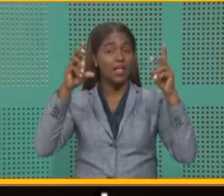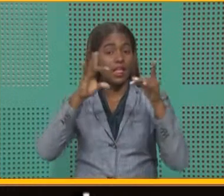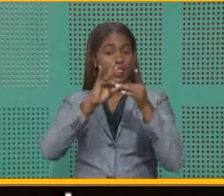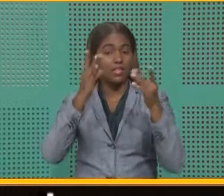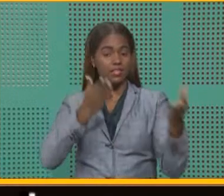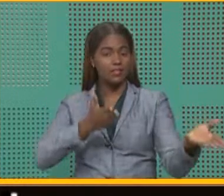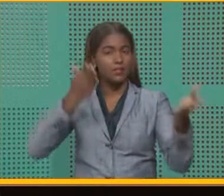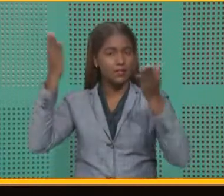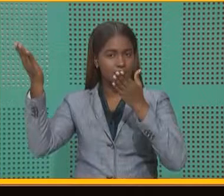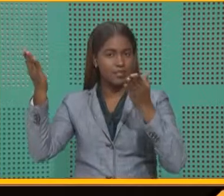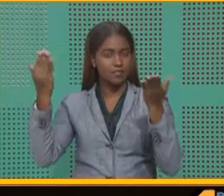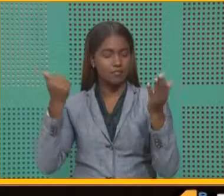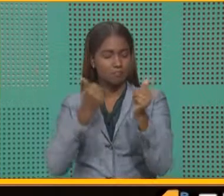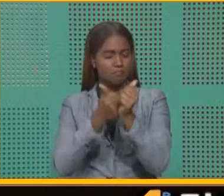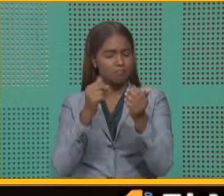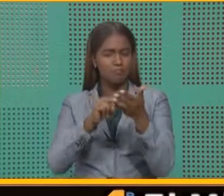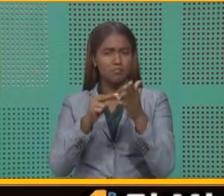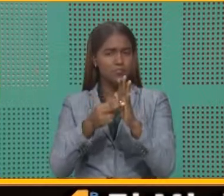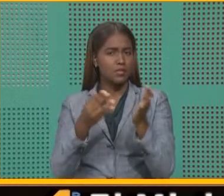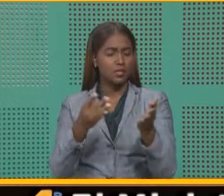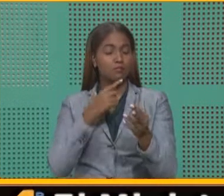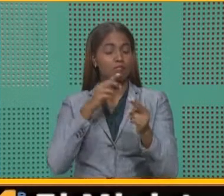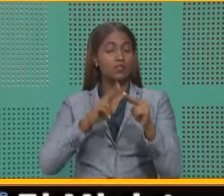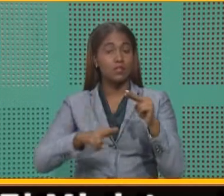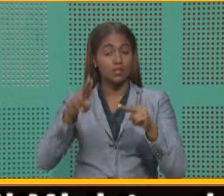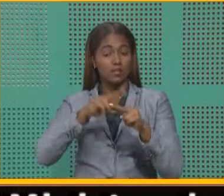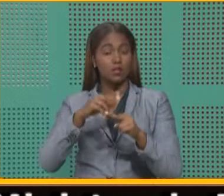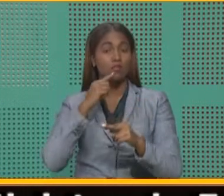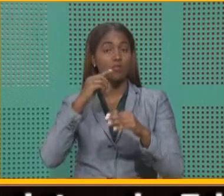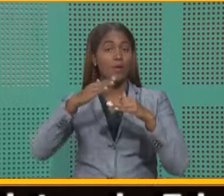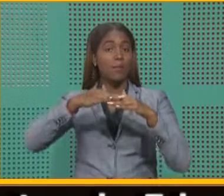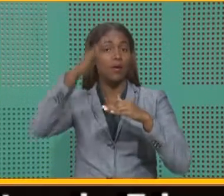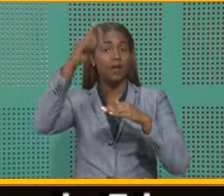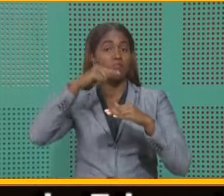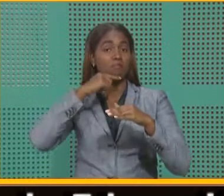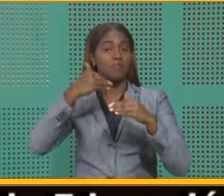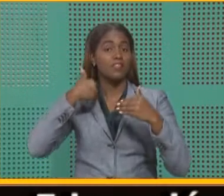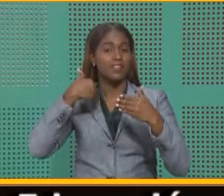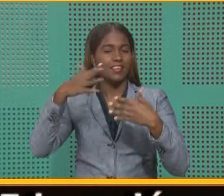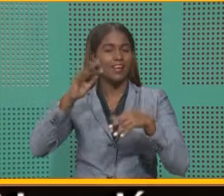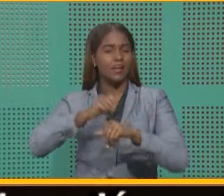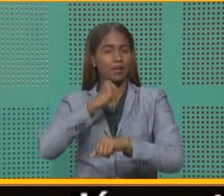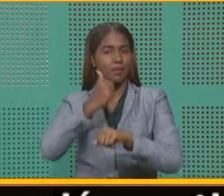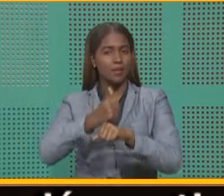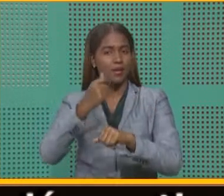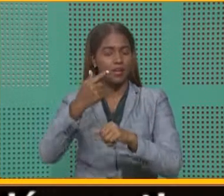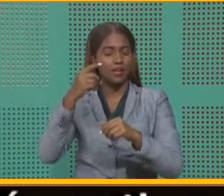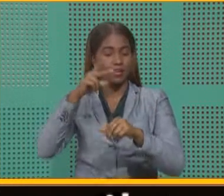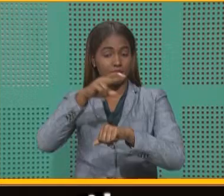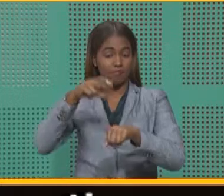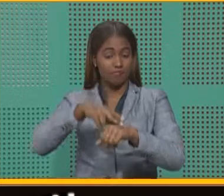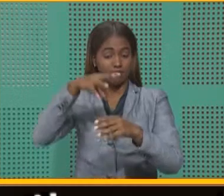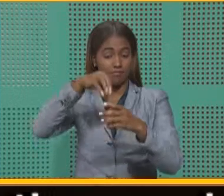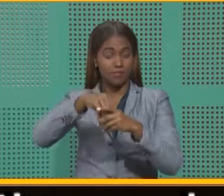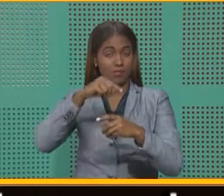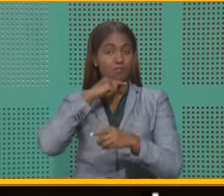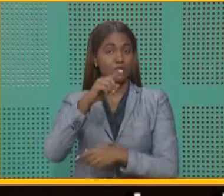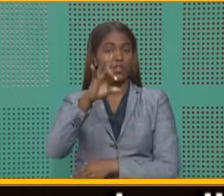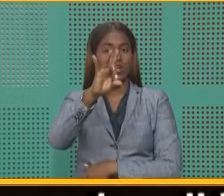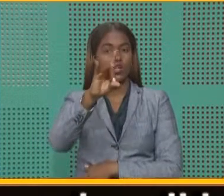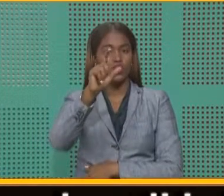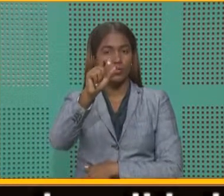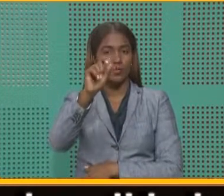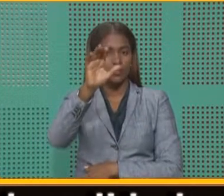exportaciones eso significa un crecimiento superior a lo que se estableció en la región que fue de un